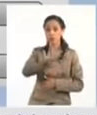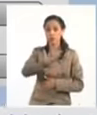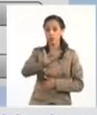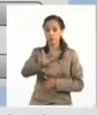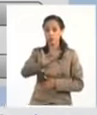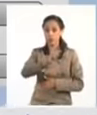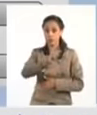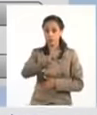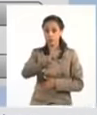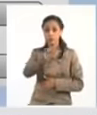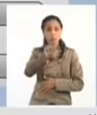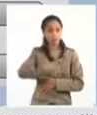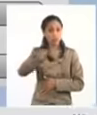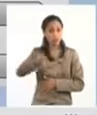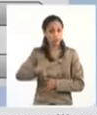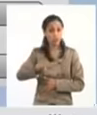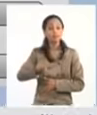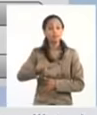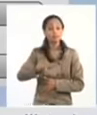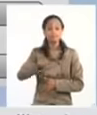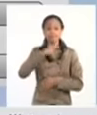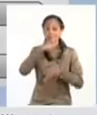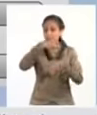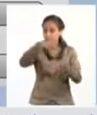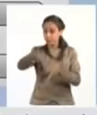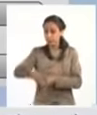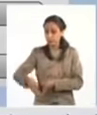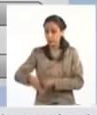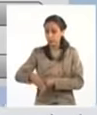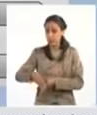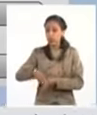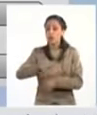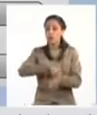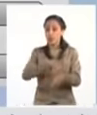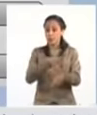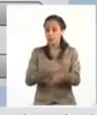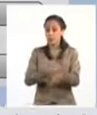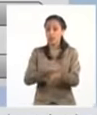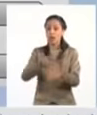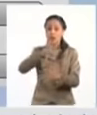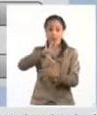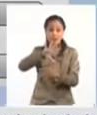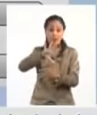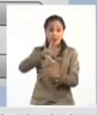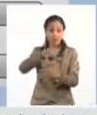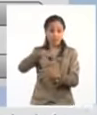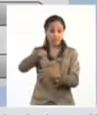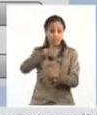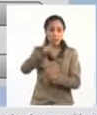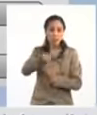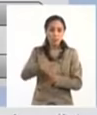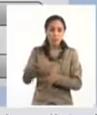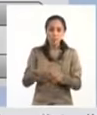1.952.471, que hace que la letalidad en nuestra región sea más elevada que en el mundo,